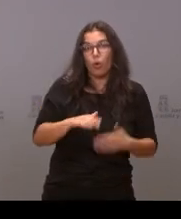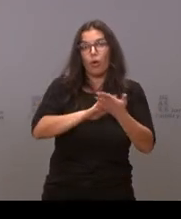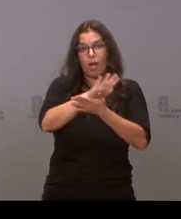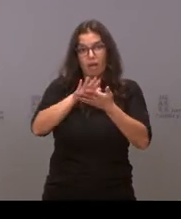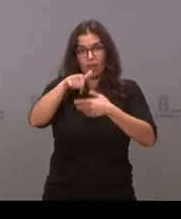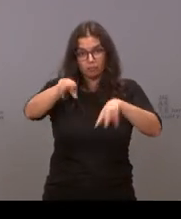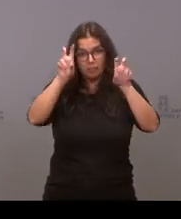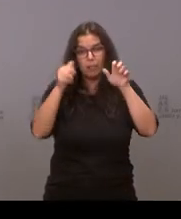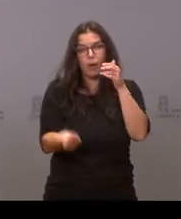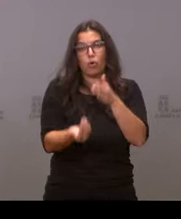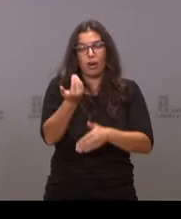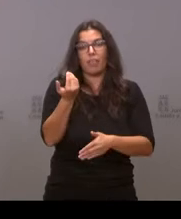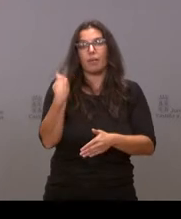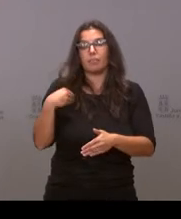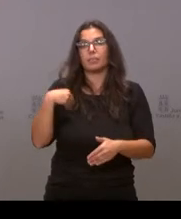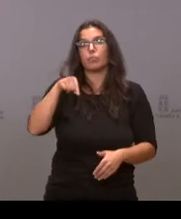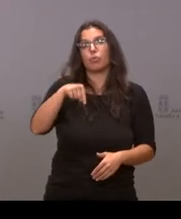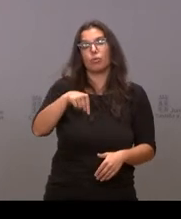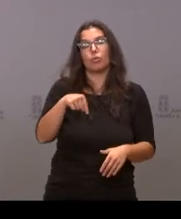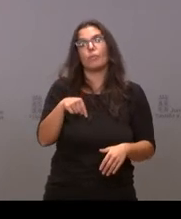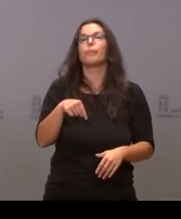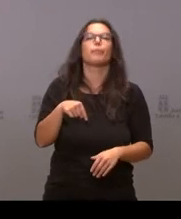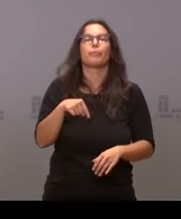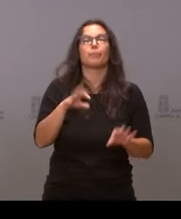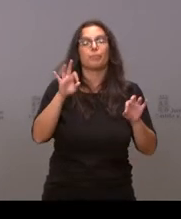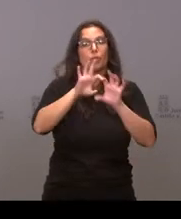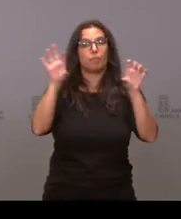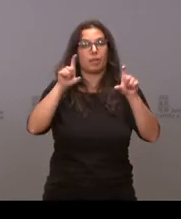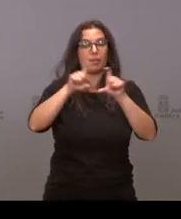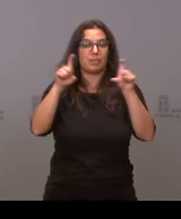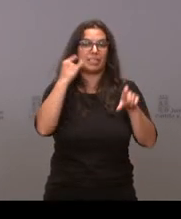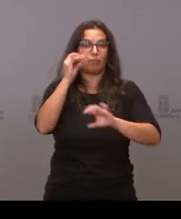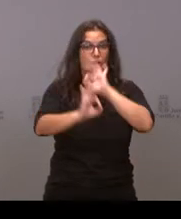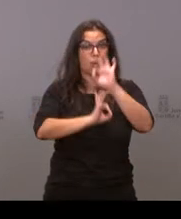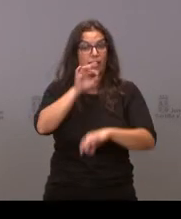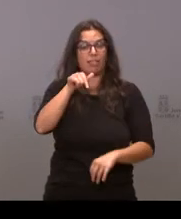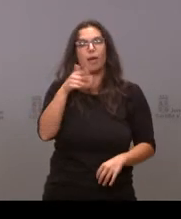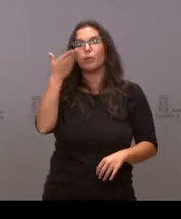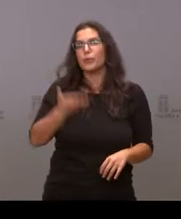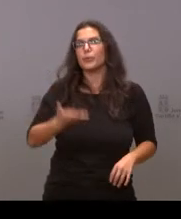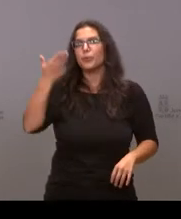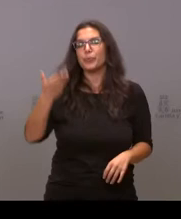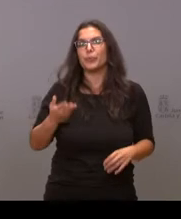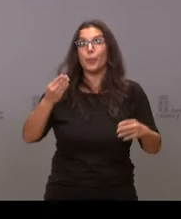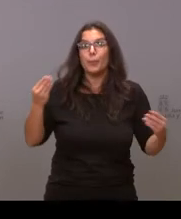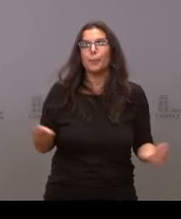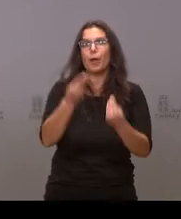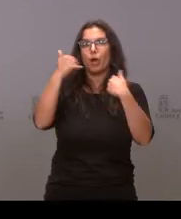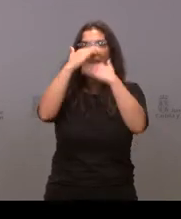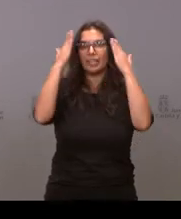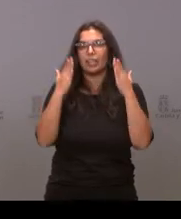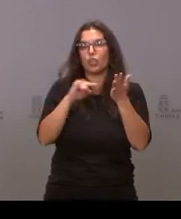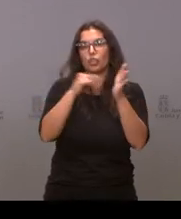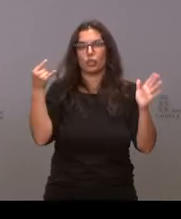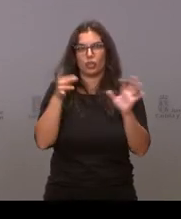de ello en la jornada de telefónica pero es fundamental mejorar la tecnología